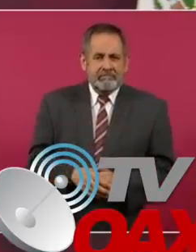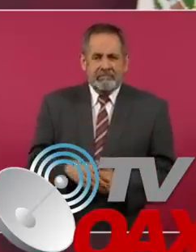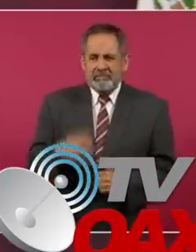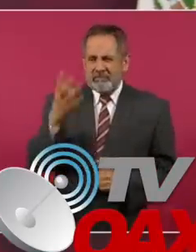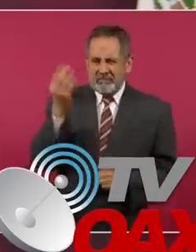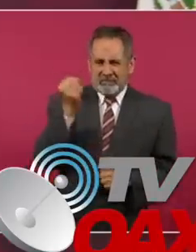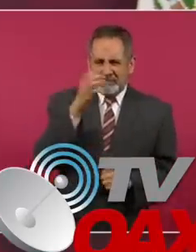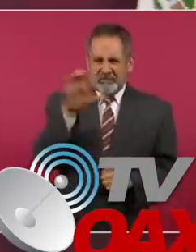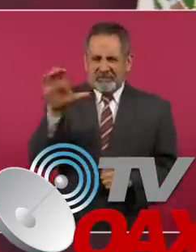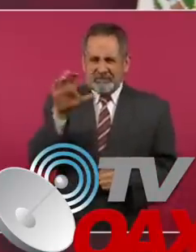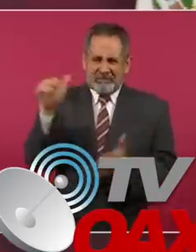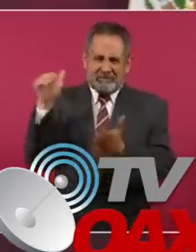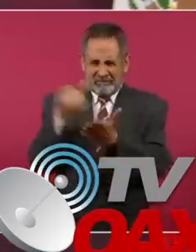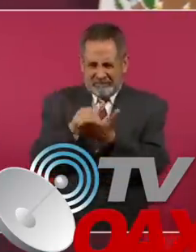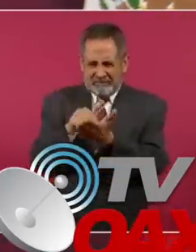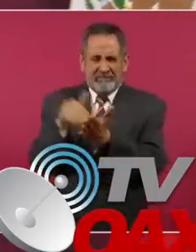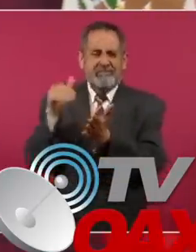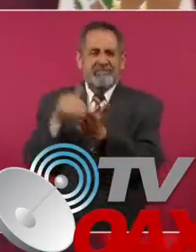¿900,000